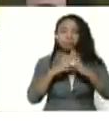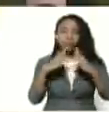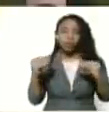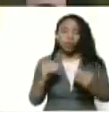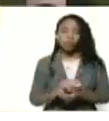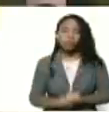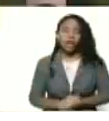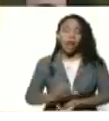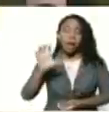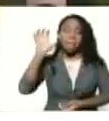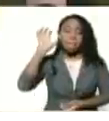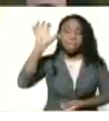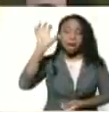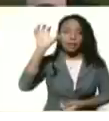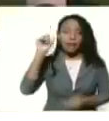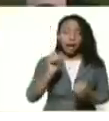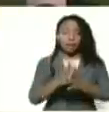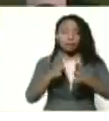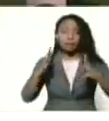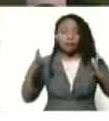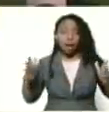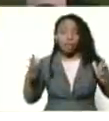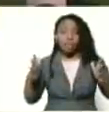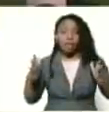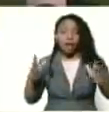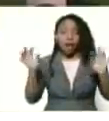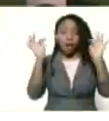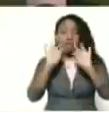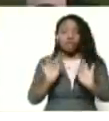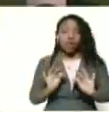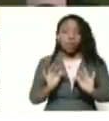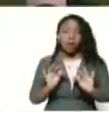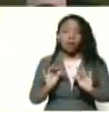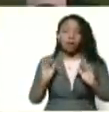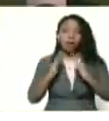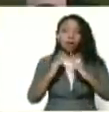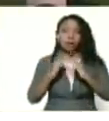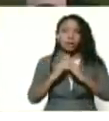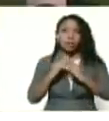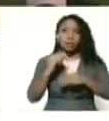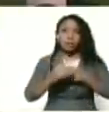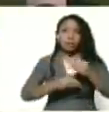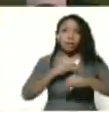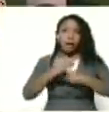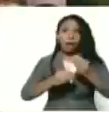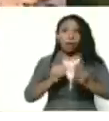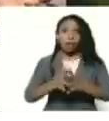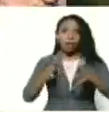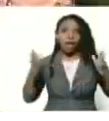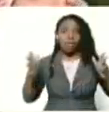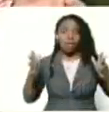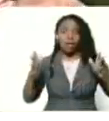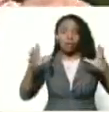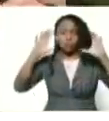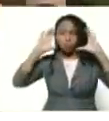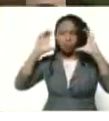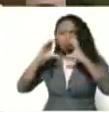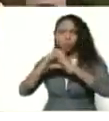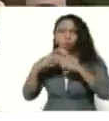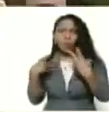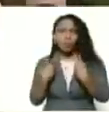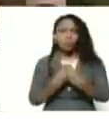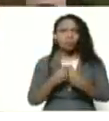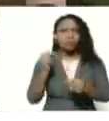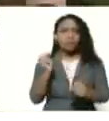La patria va a ser grande en la medida que los hogares sean grandes. Concentrémonos, compañeros de